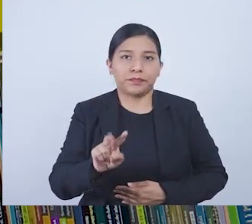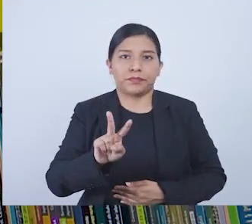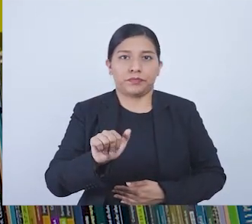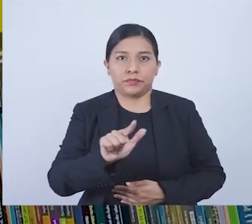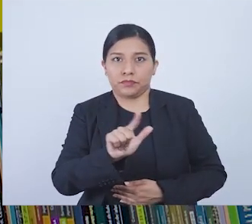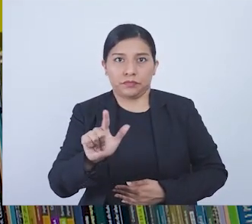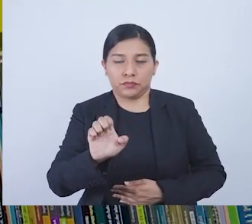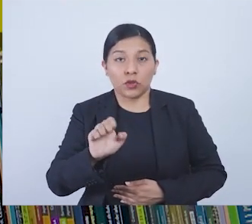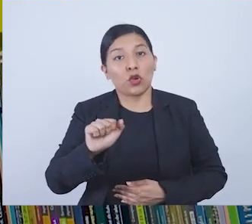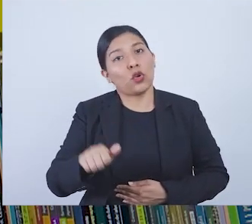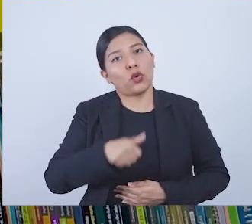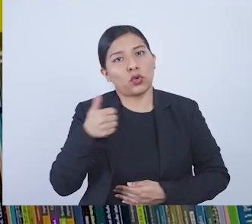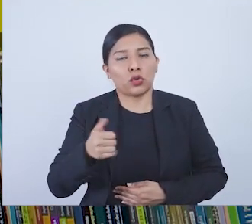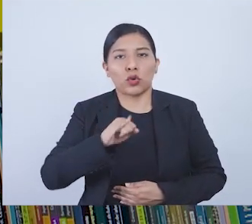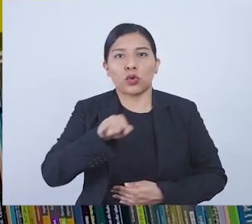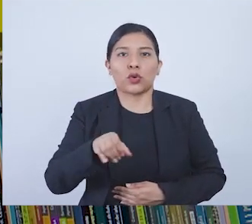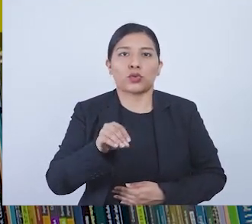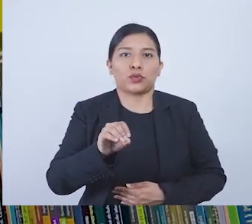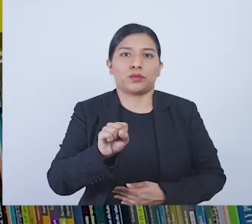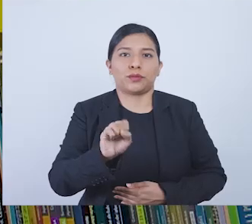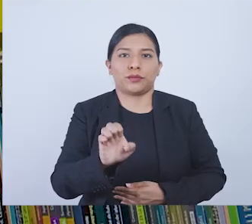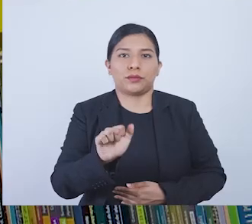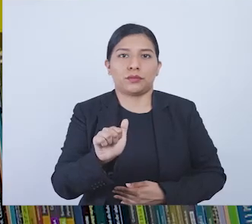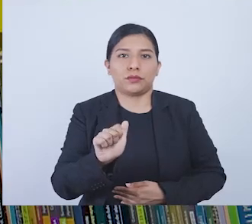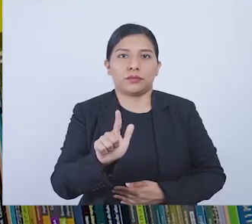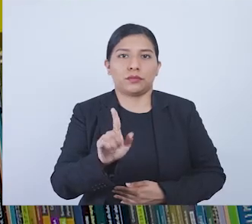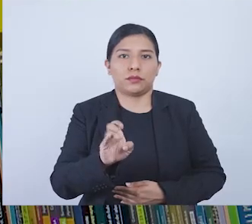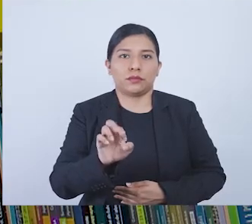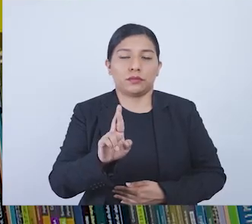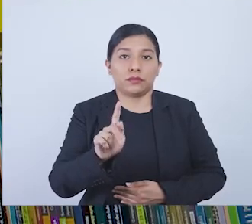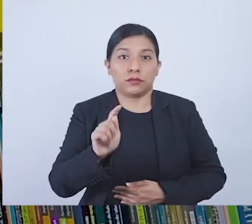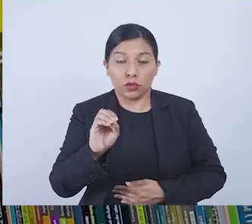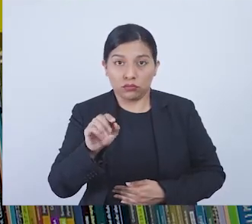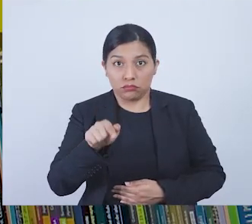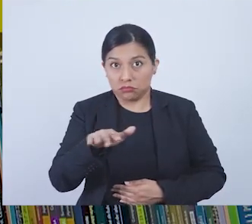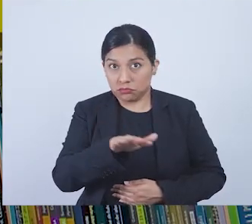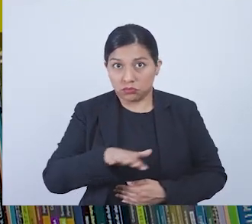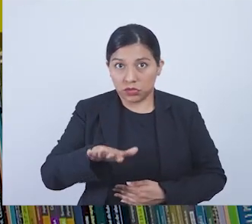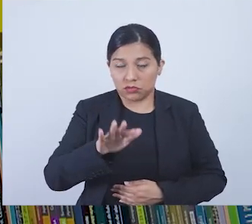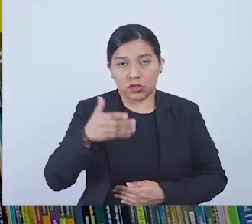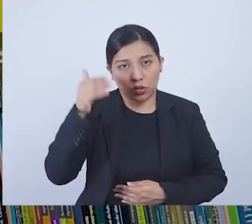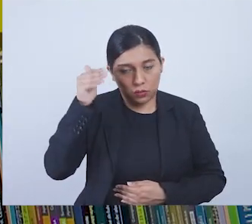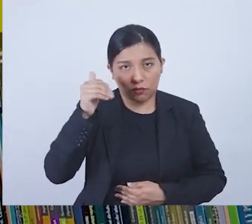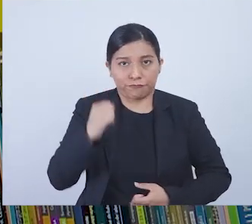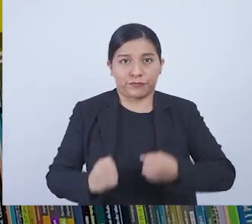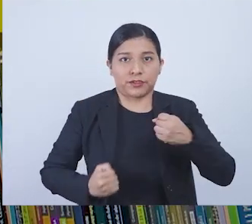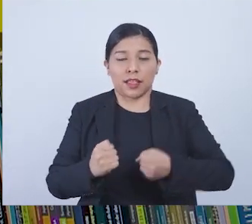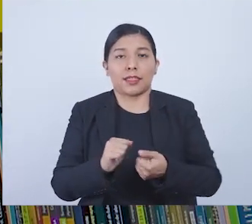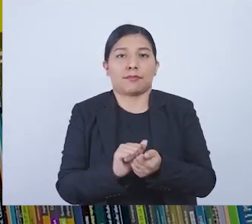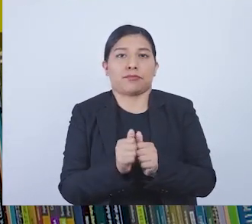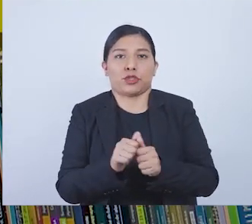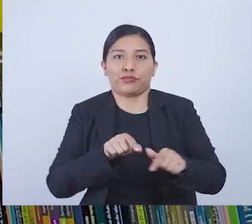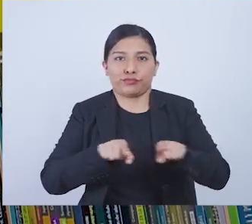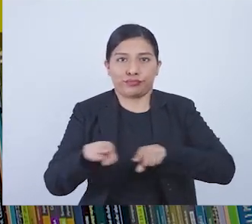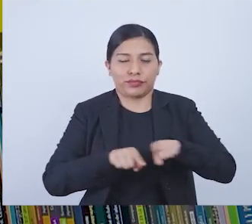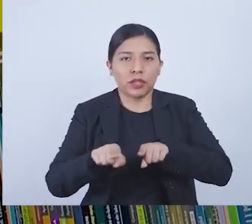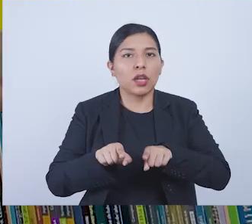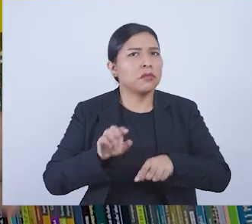el profesor José Alberto Colocho, que se llamaba Dirección de Educación Física y Deportes. Entonces el enfoque